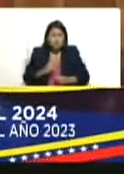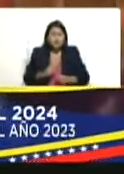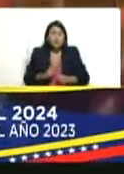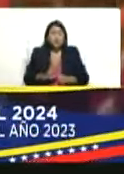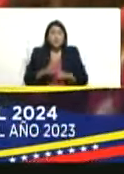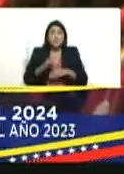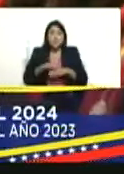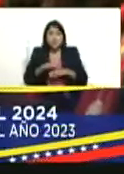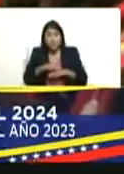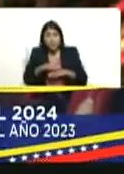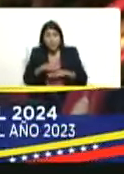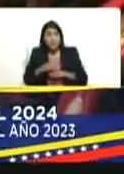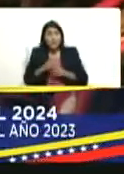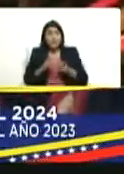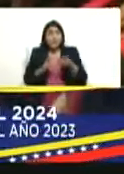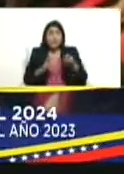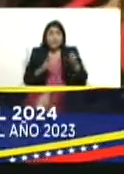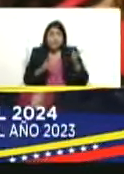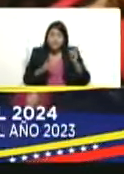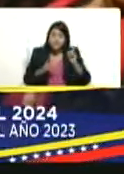Porque ellos,